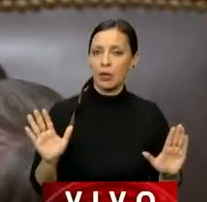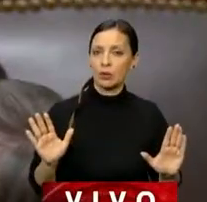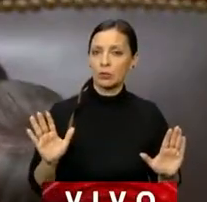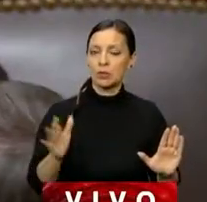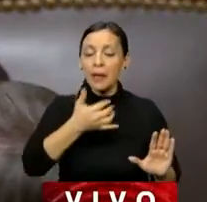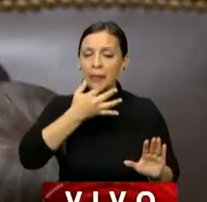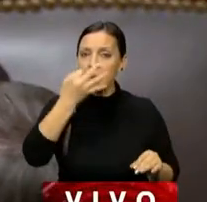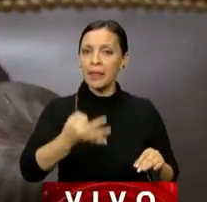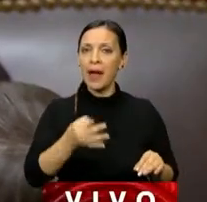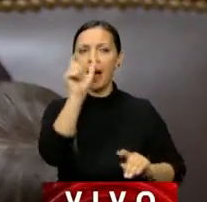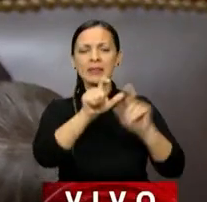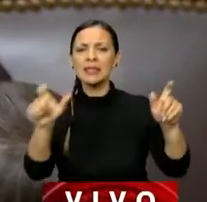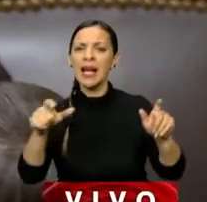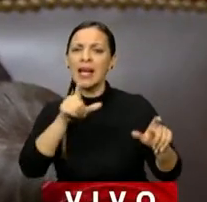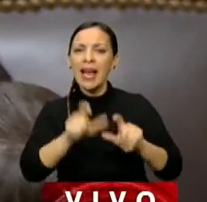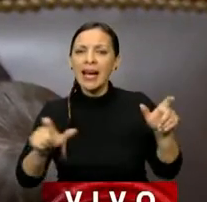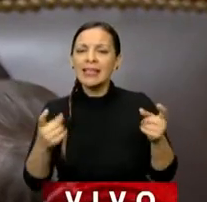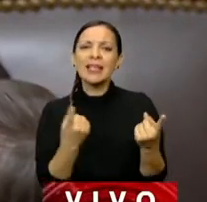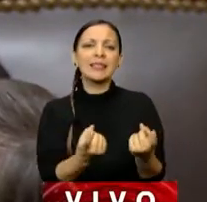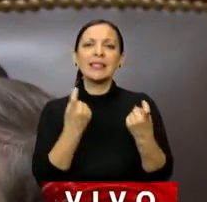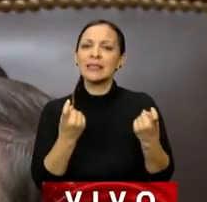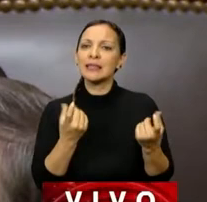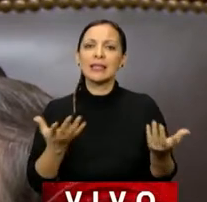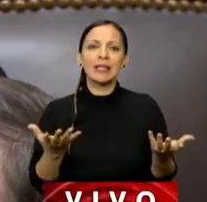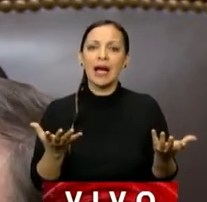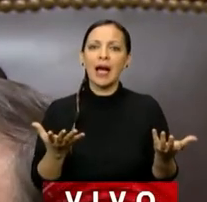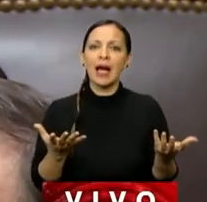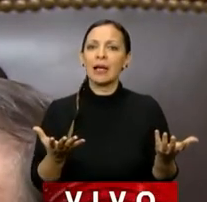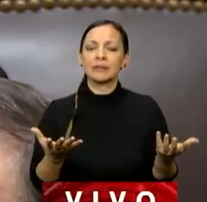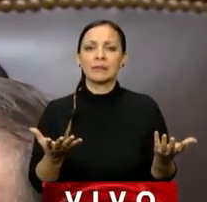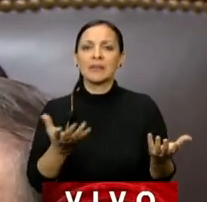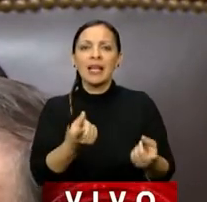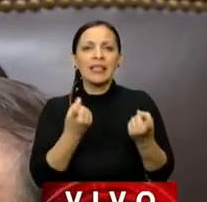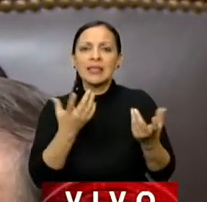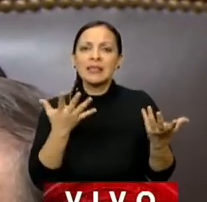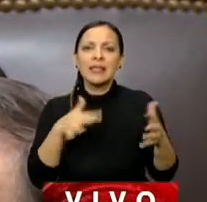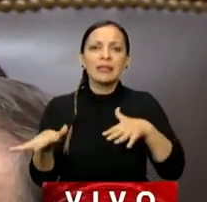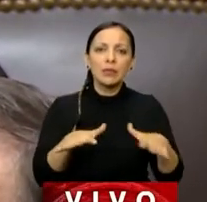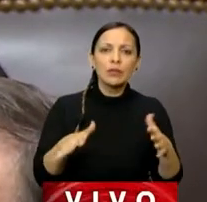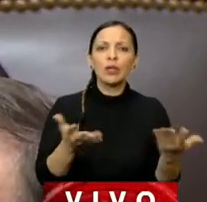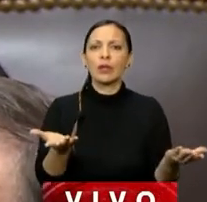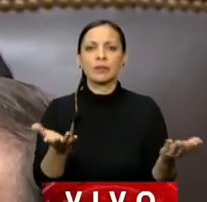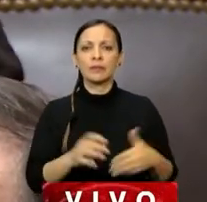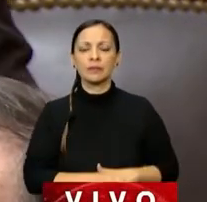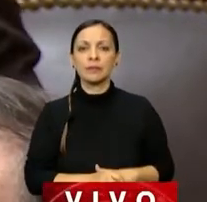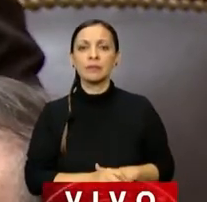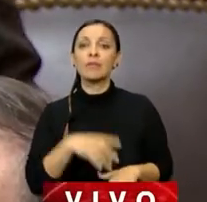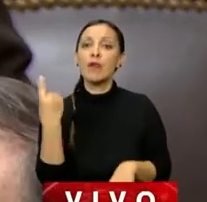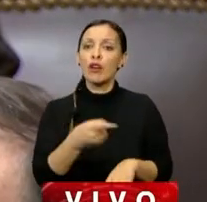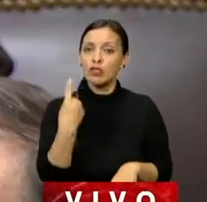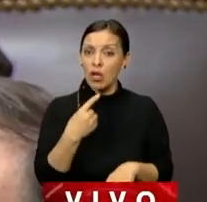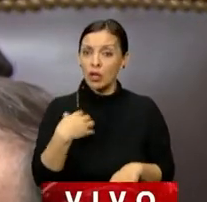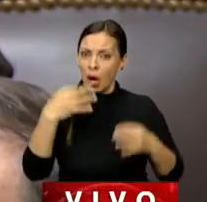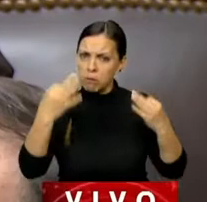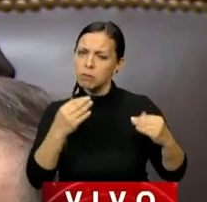Realmente la ciudadanía nos está pidiendo que estemos a la altura de la situación y realmente hasta ahora no estamos a la altura